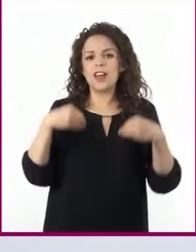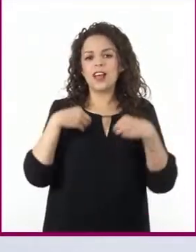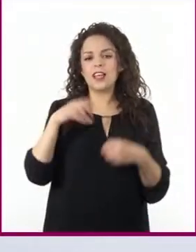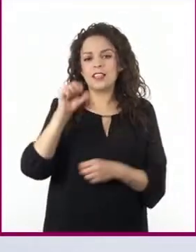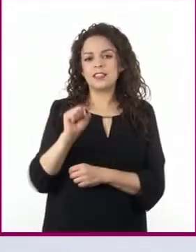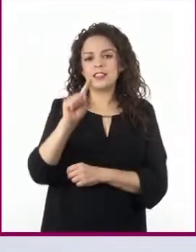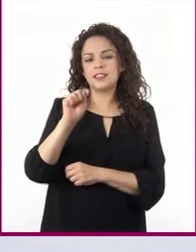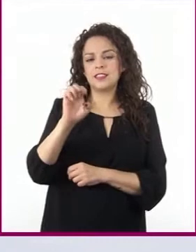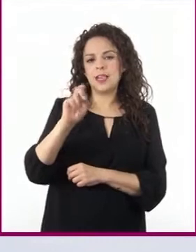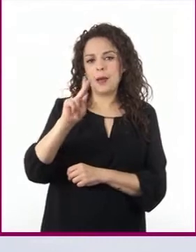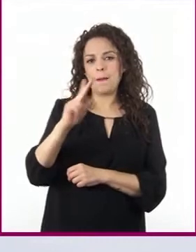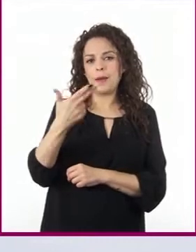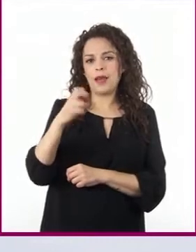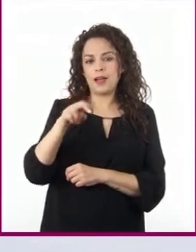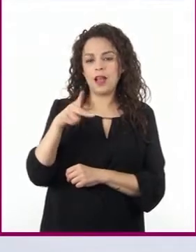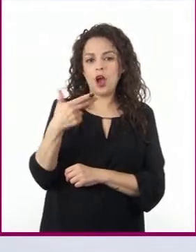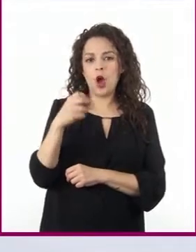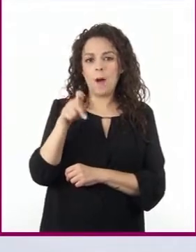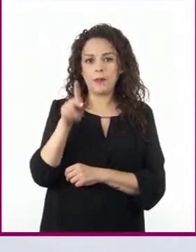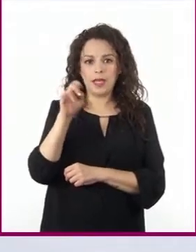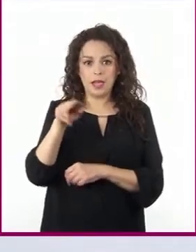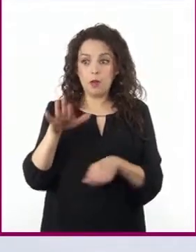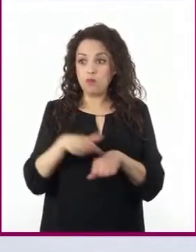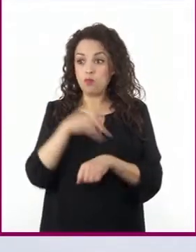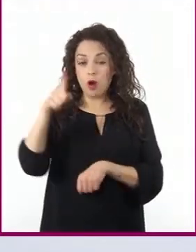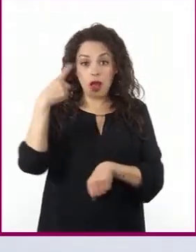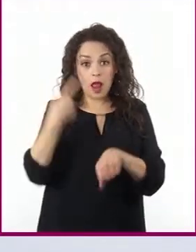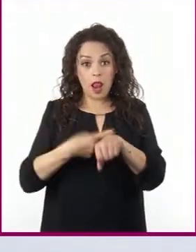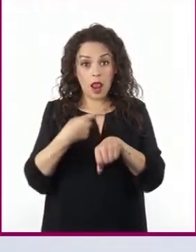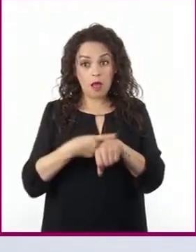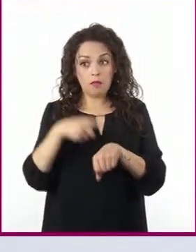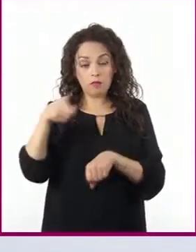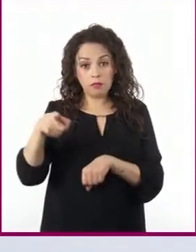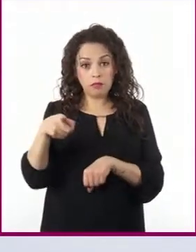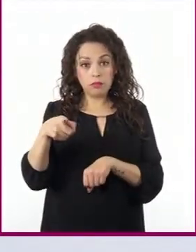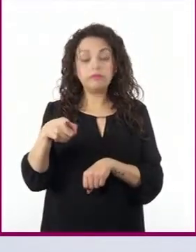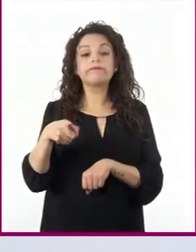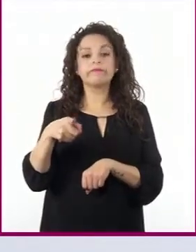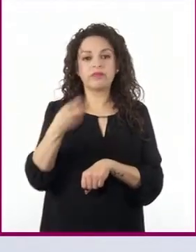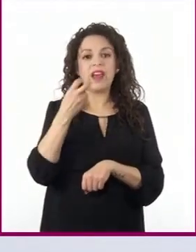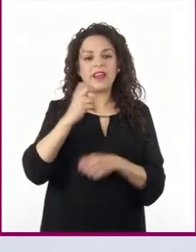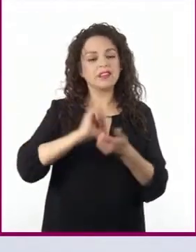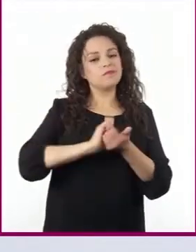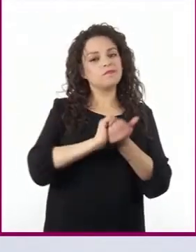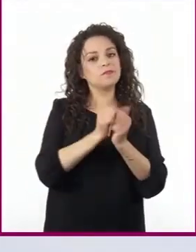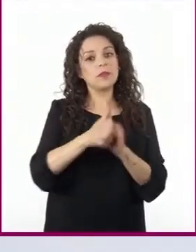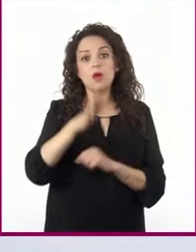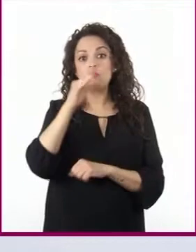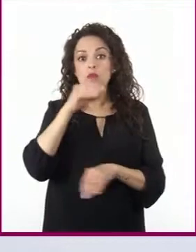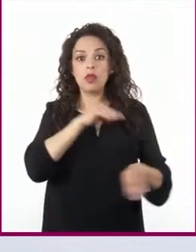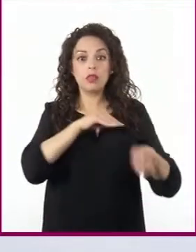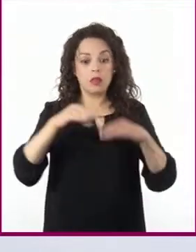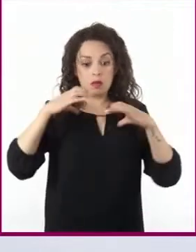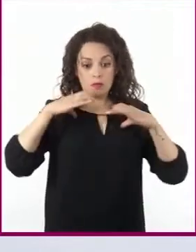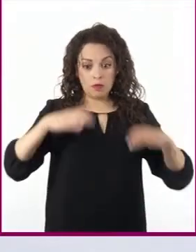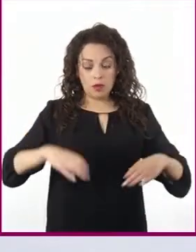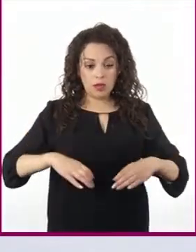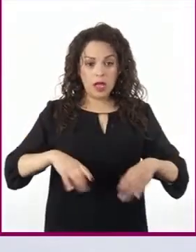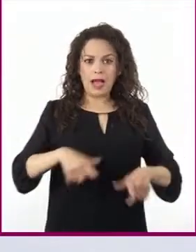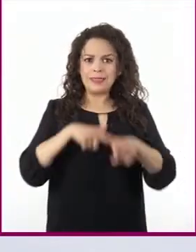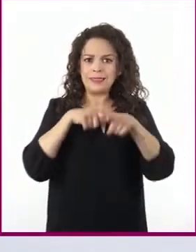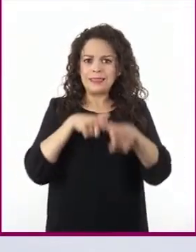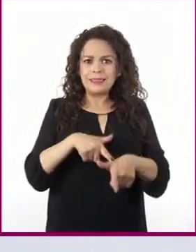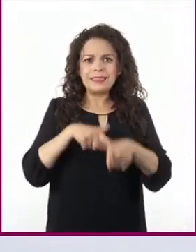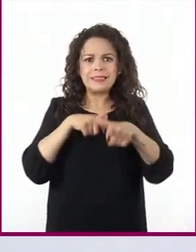tener una enfermedad degenerativa que lo dejó paralizado, siguió con sus investigaciones científicas y nos ha seguido asombrando con